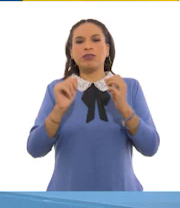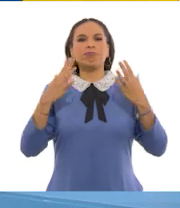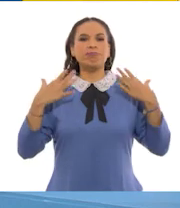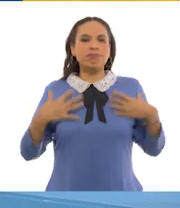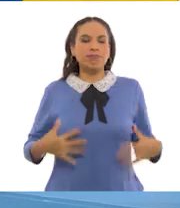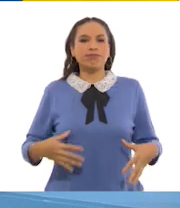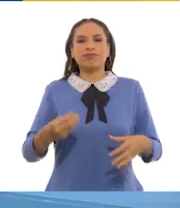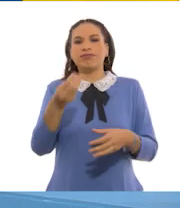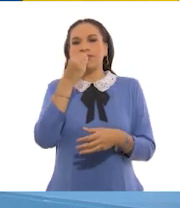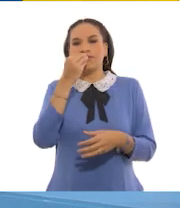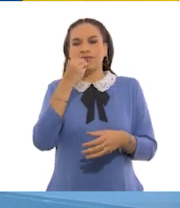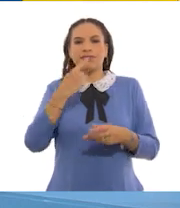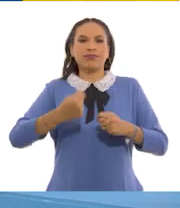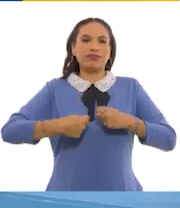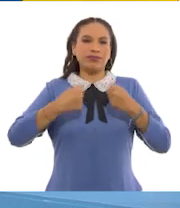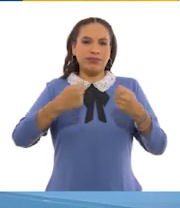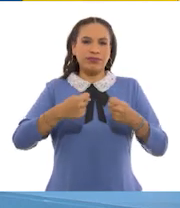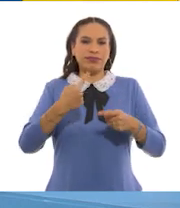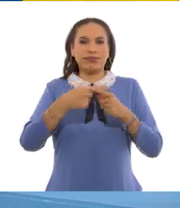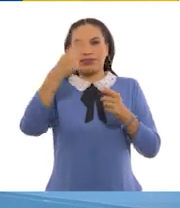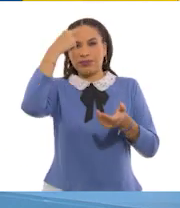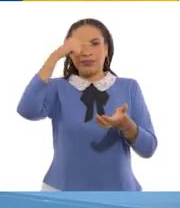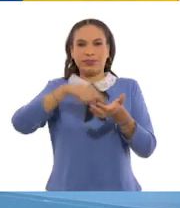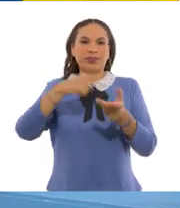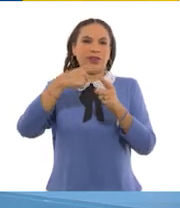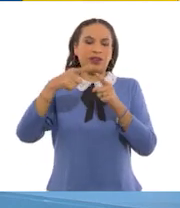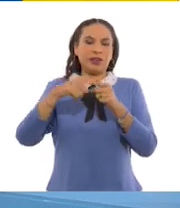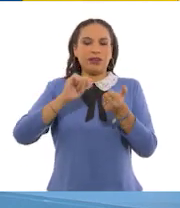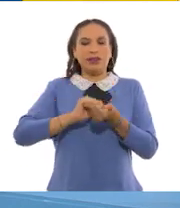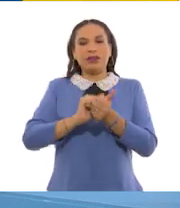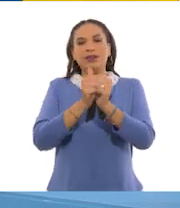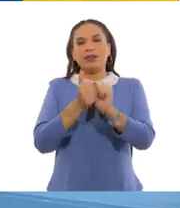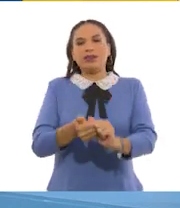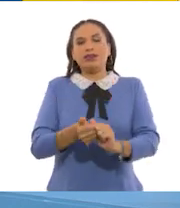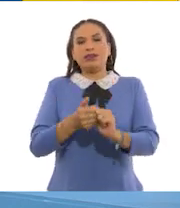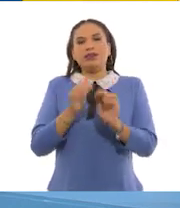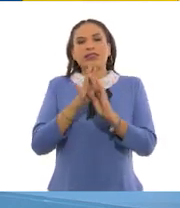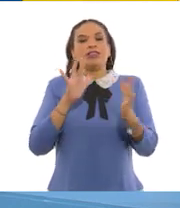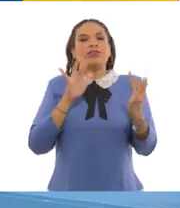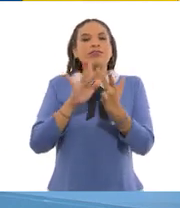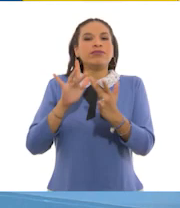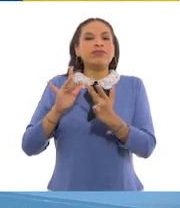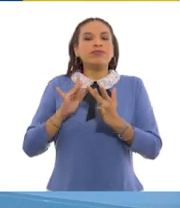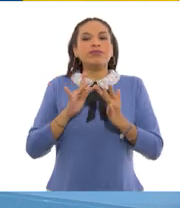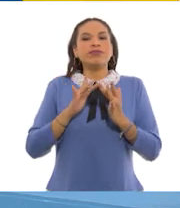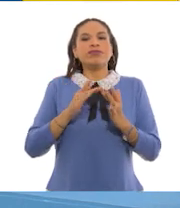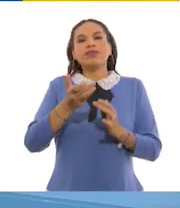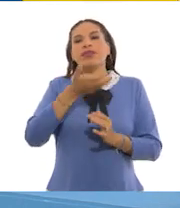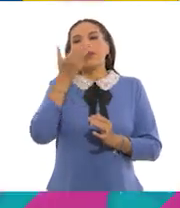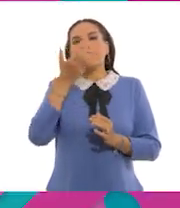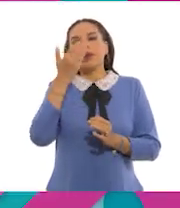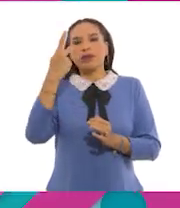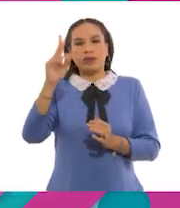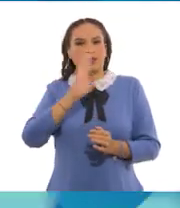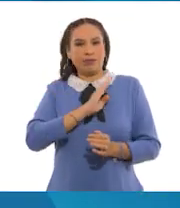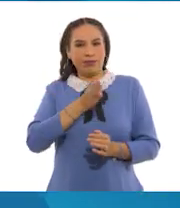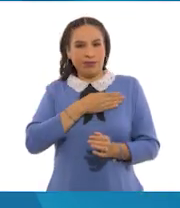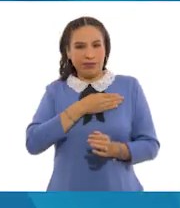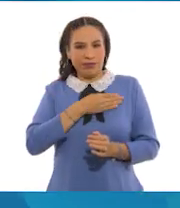vestían, la comida, las tradiciones o las creencias que se transformaron con el contacto de las costumbres de los